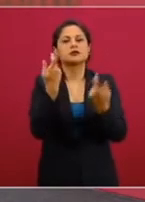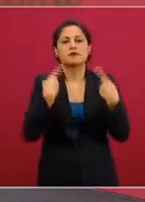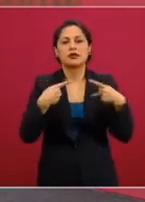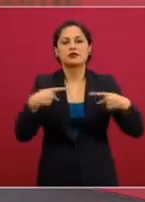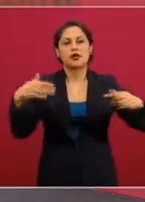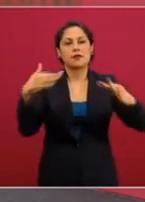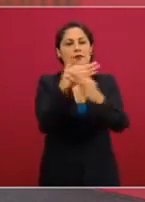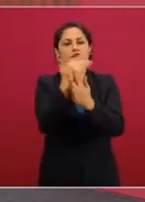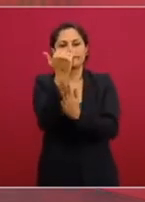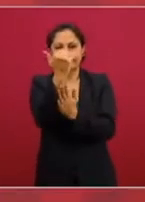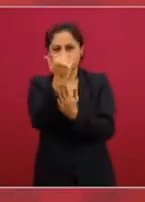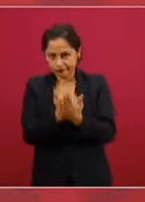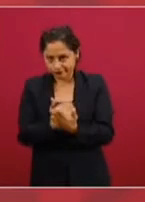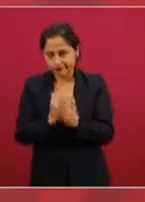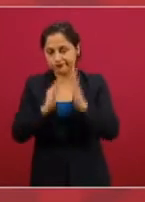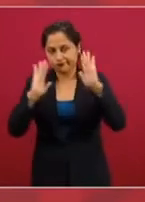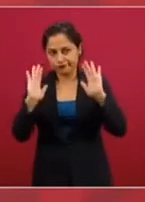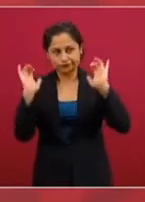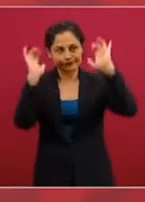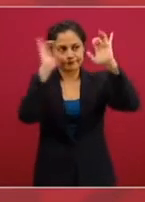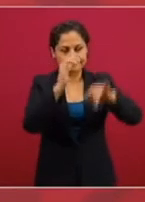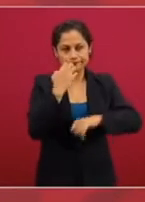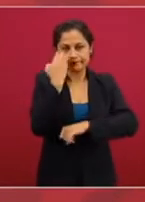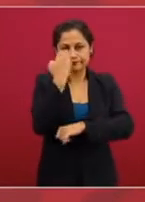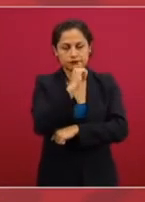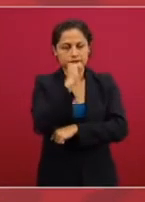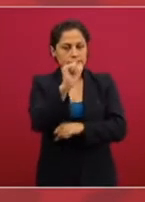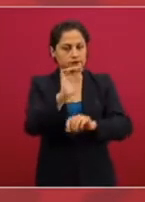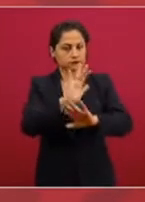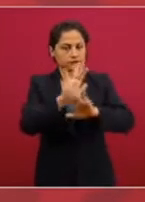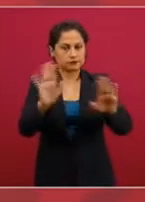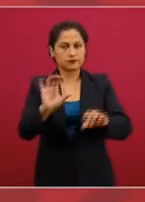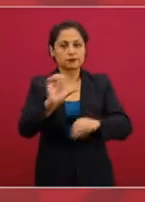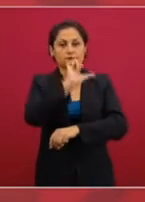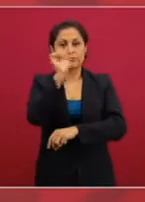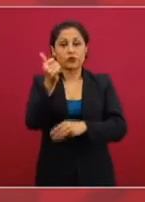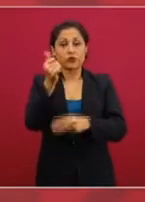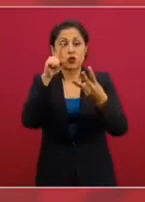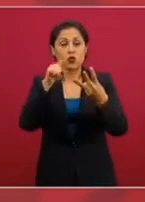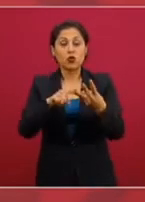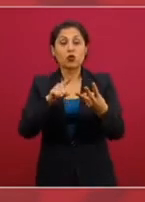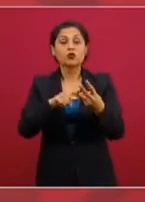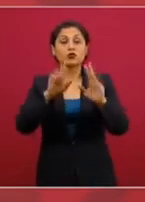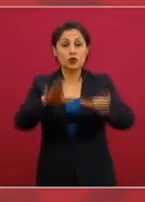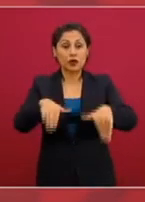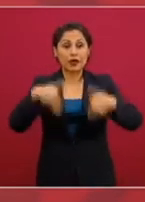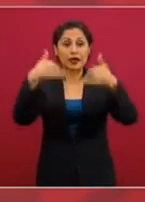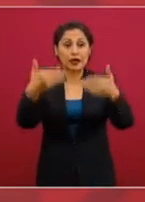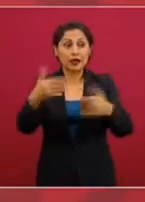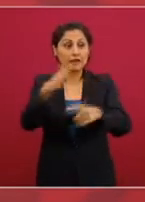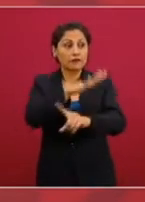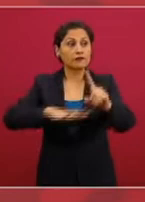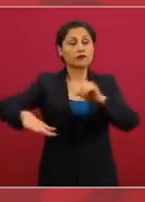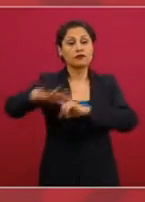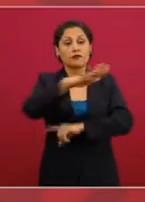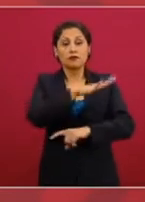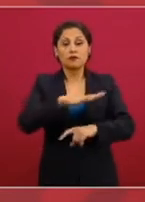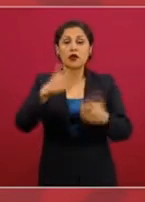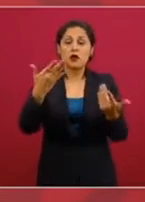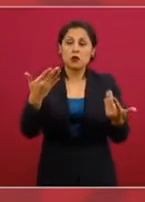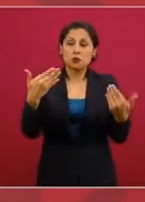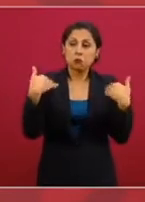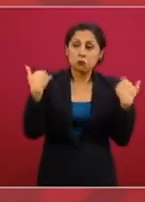el tercer elemento, que es el del espacio público, con solo restringir las actividades programables, cines,